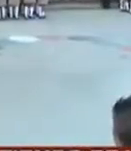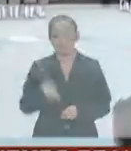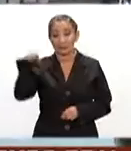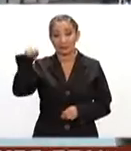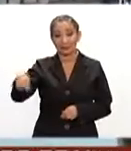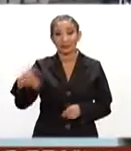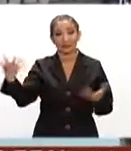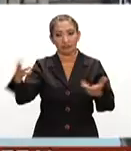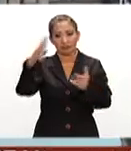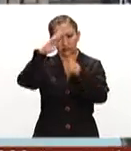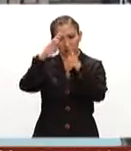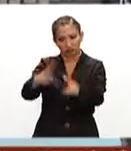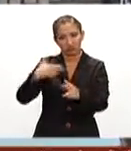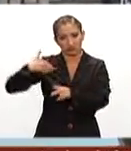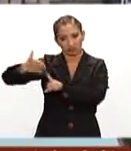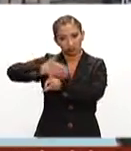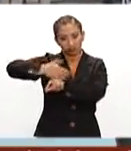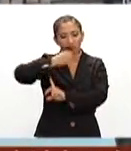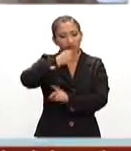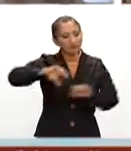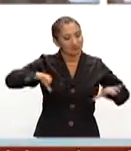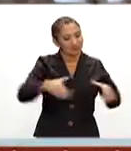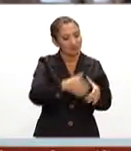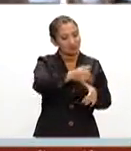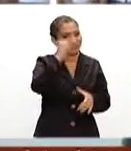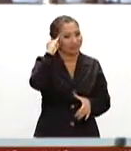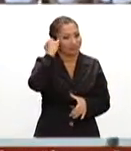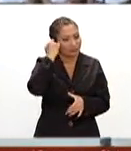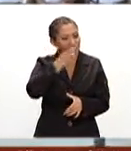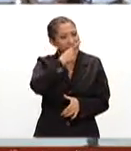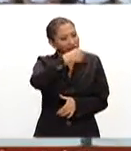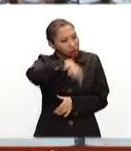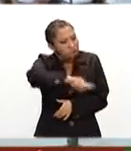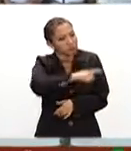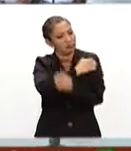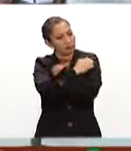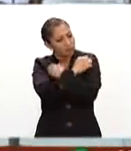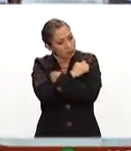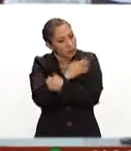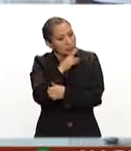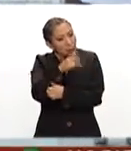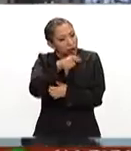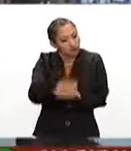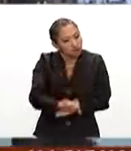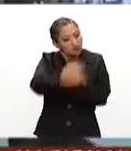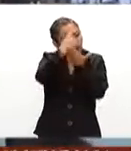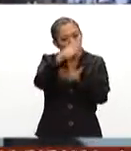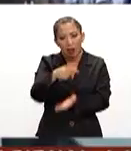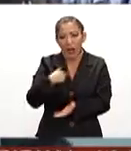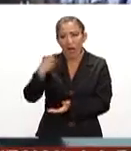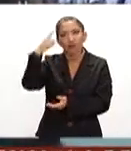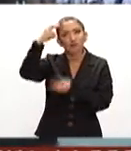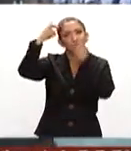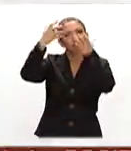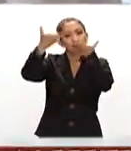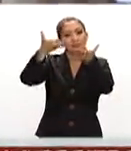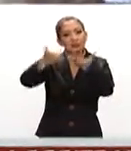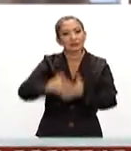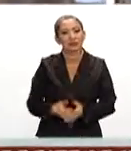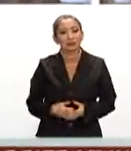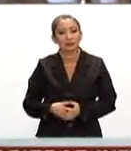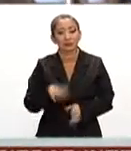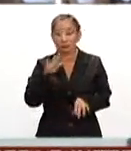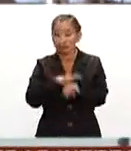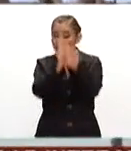Ahí realizó los honores a la bandera con niños de la comunidad indígena y les dijo que la educación es la mejor herramienta para cumplir los sueños. Lo